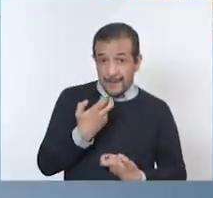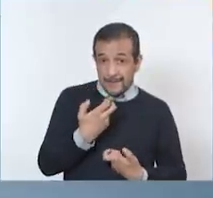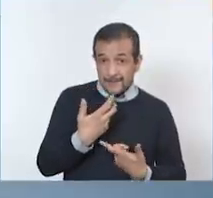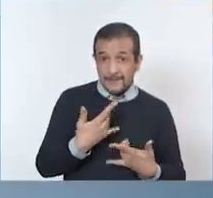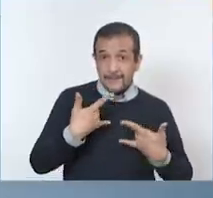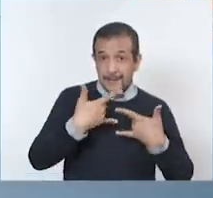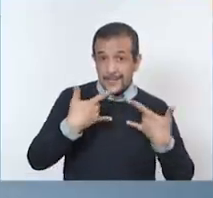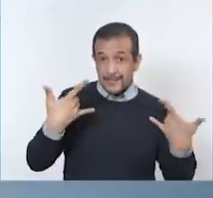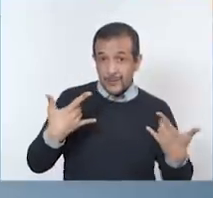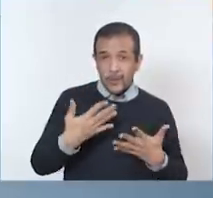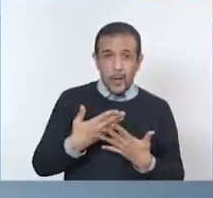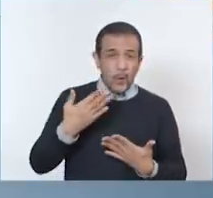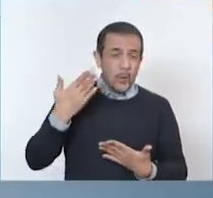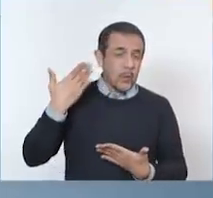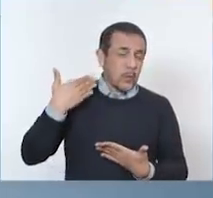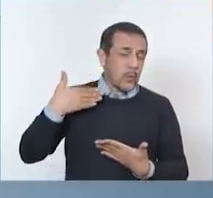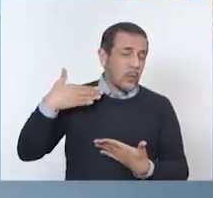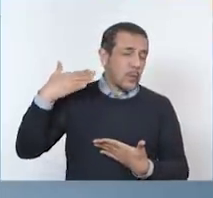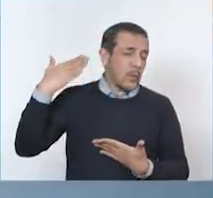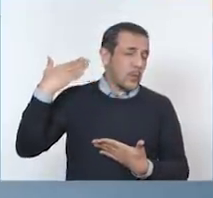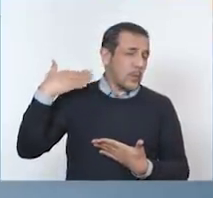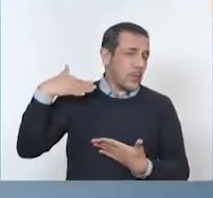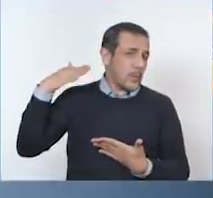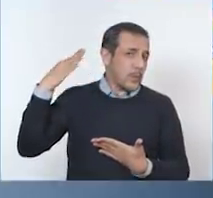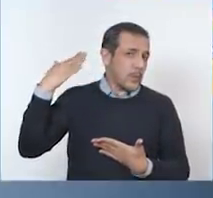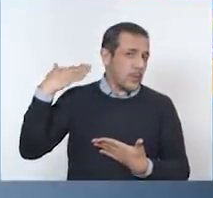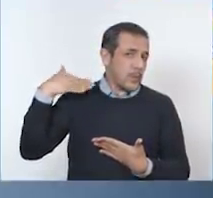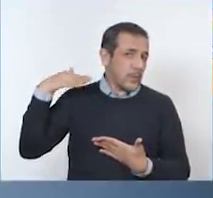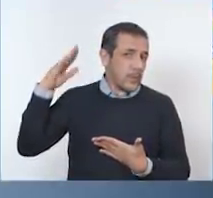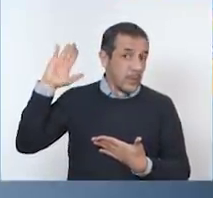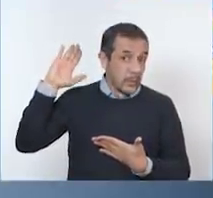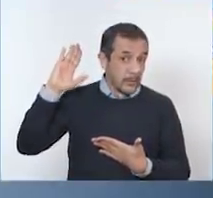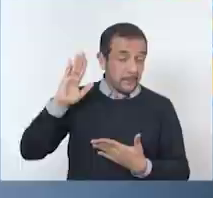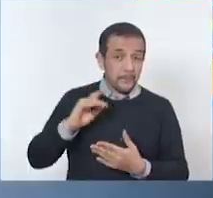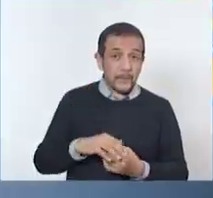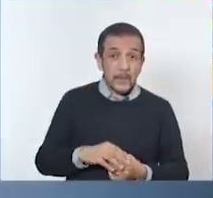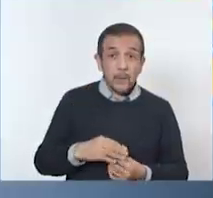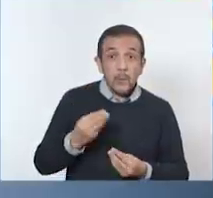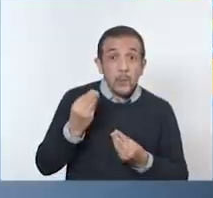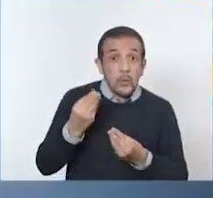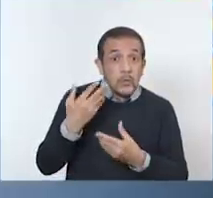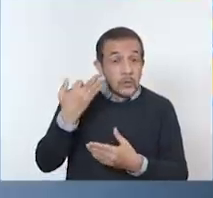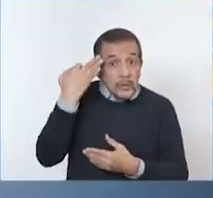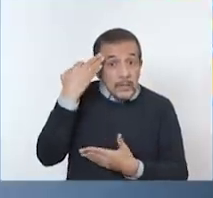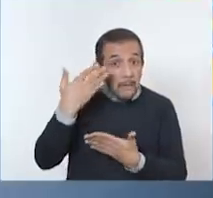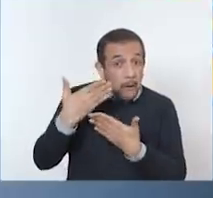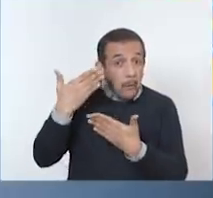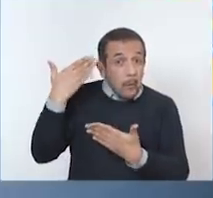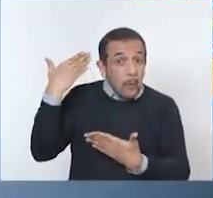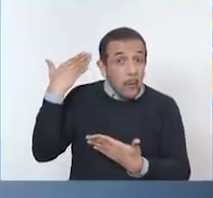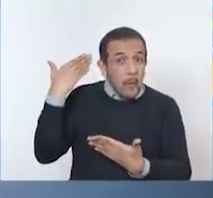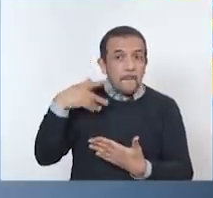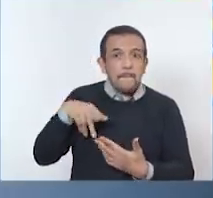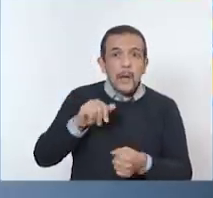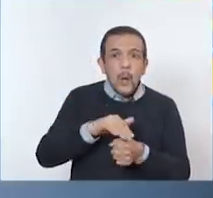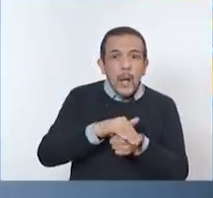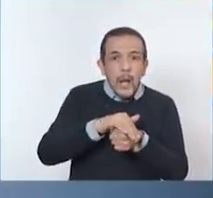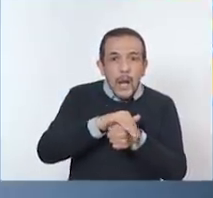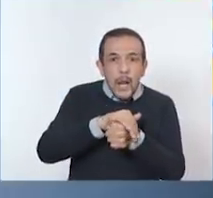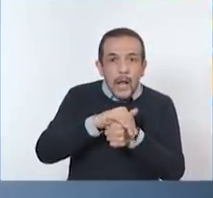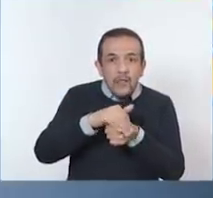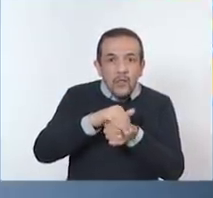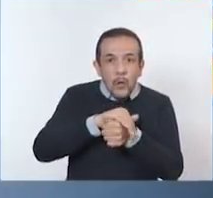este cuento sucedió hace mucho tiempo, tanto que la tortuga más